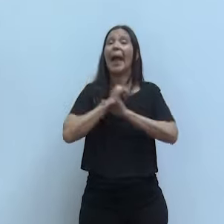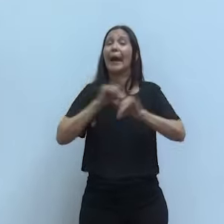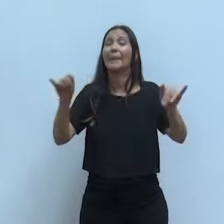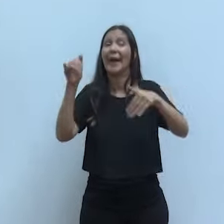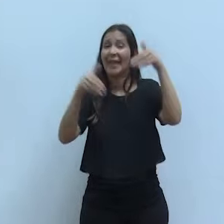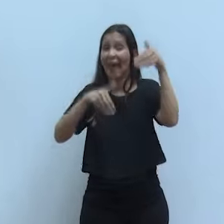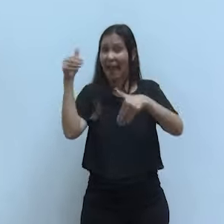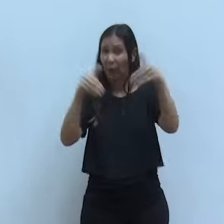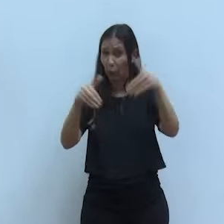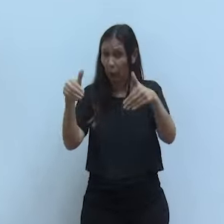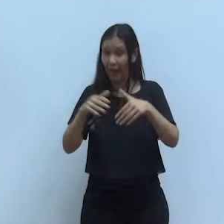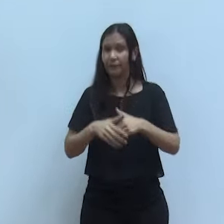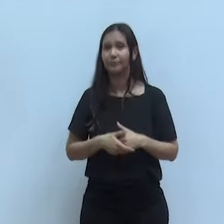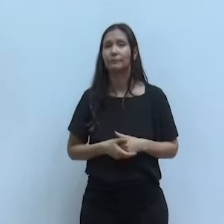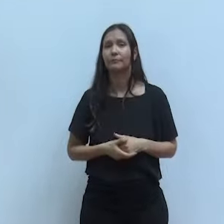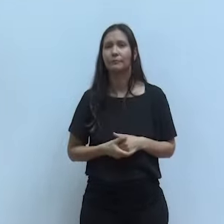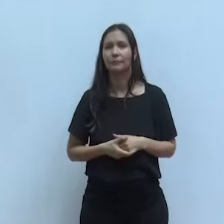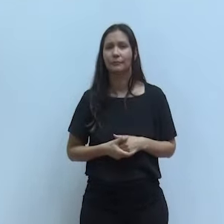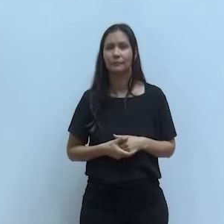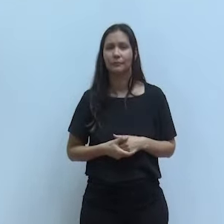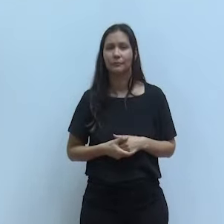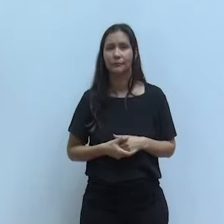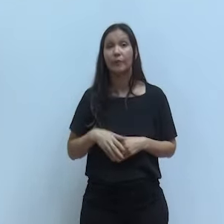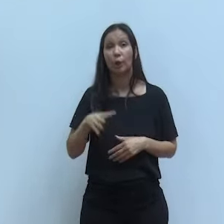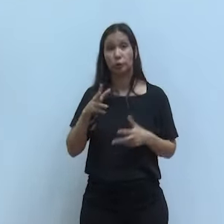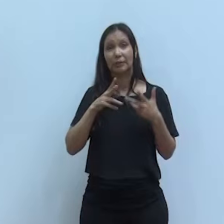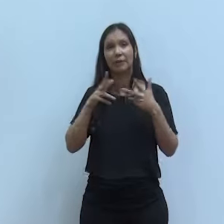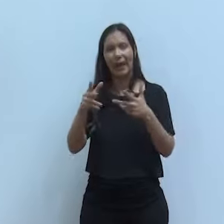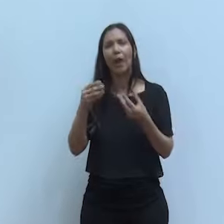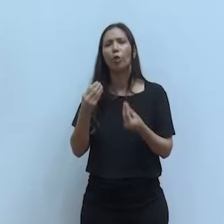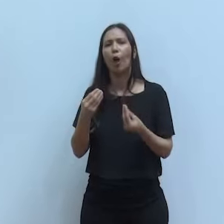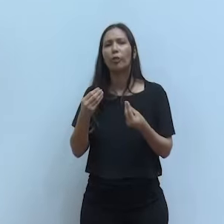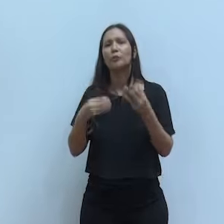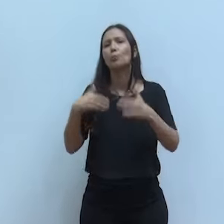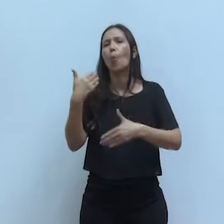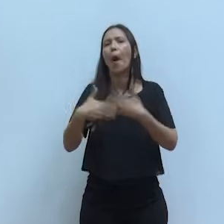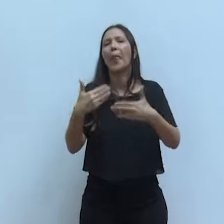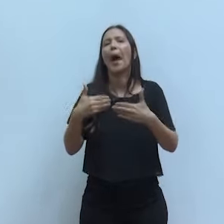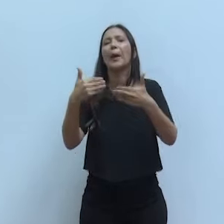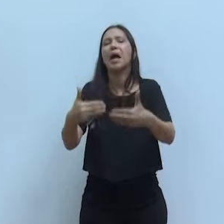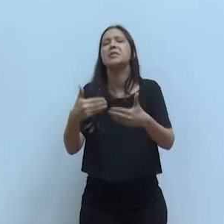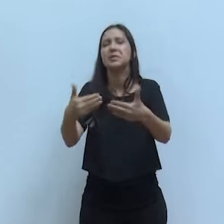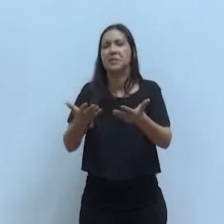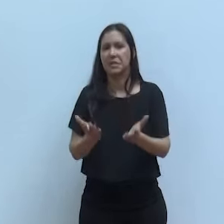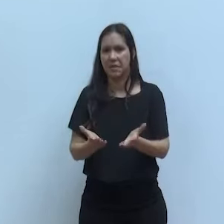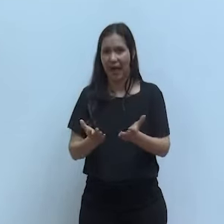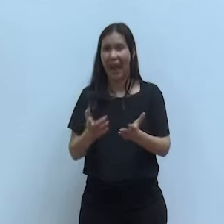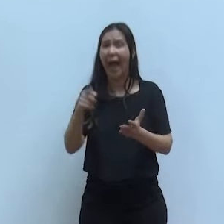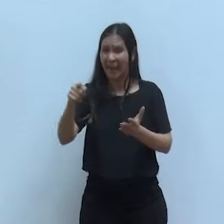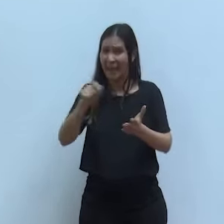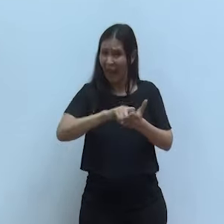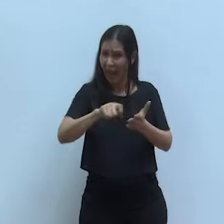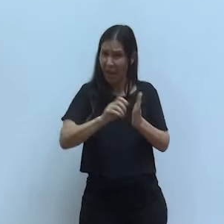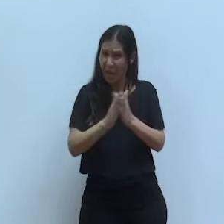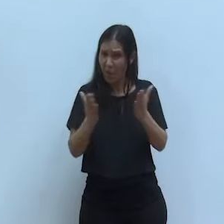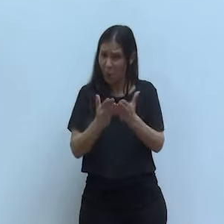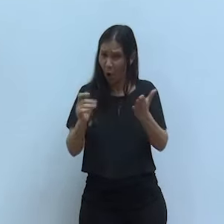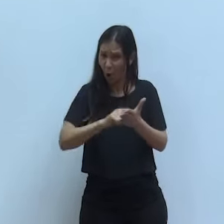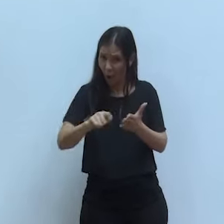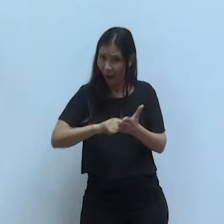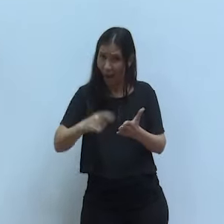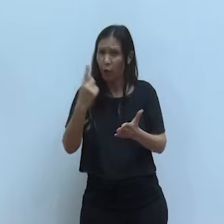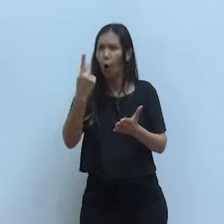de marcar dónde se podía avanzar no entonces hay una serie de cosas que solo están en libro O sea los que leen las notas Pero hay dos